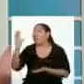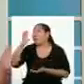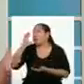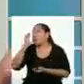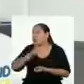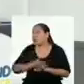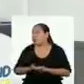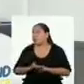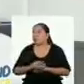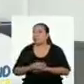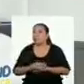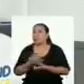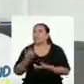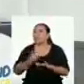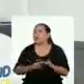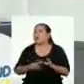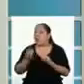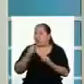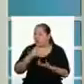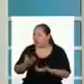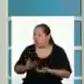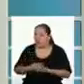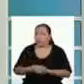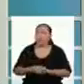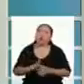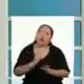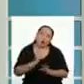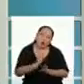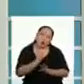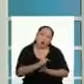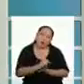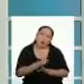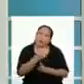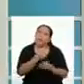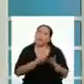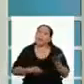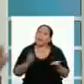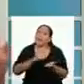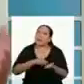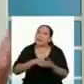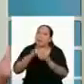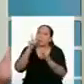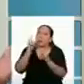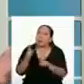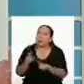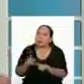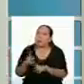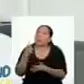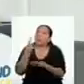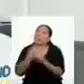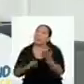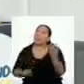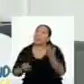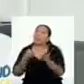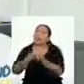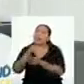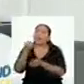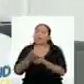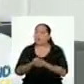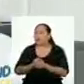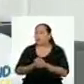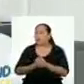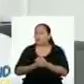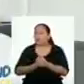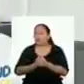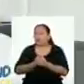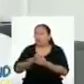Y además de eso... ¿Cómo está? Ya, pero hay algo más. Algo sobre lo que quiere comprar. Ay, ahí